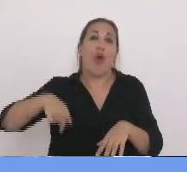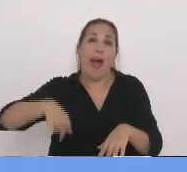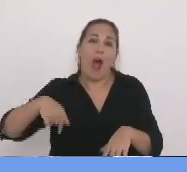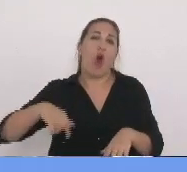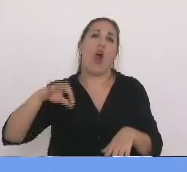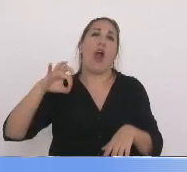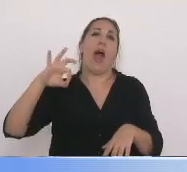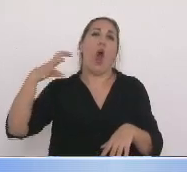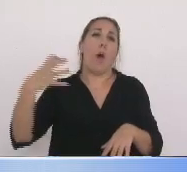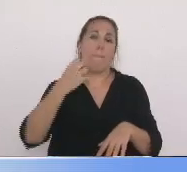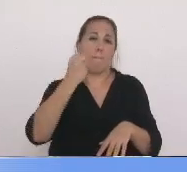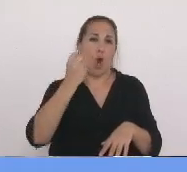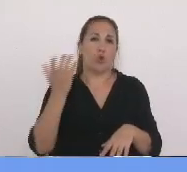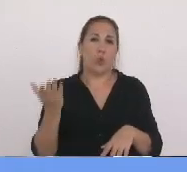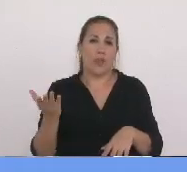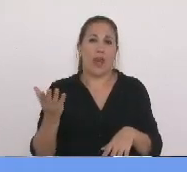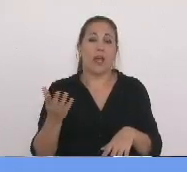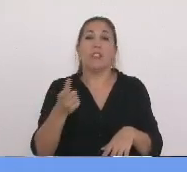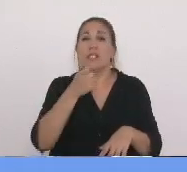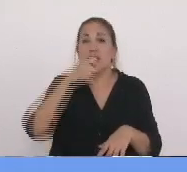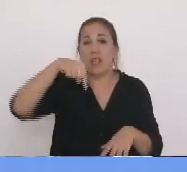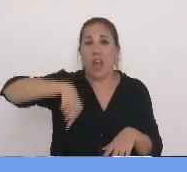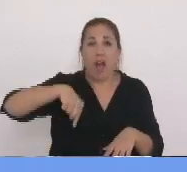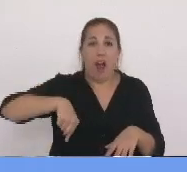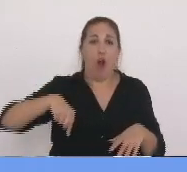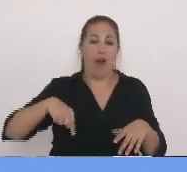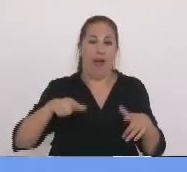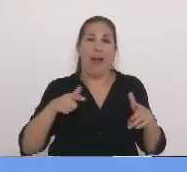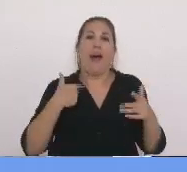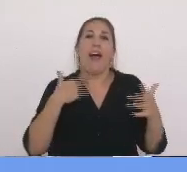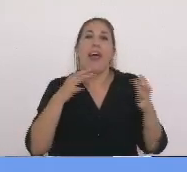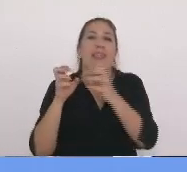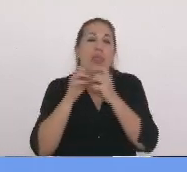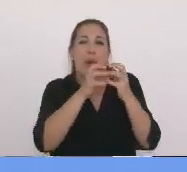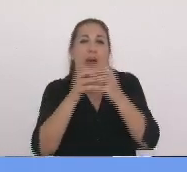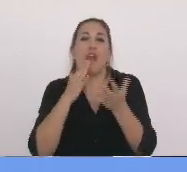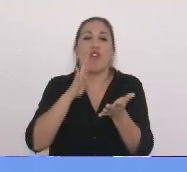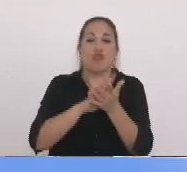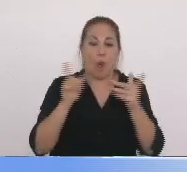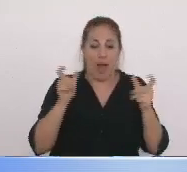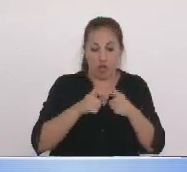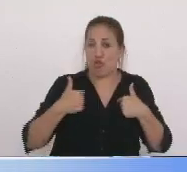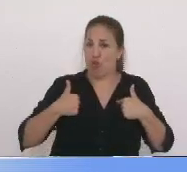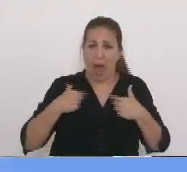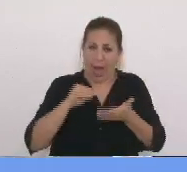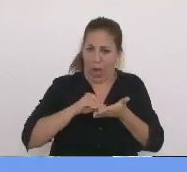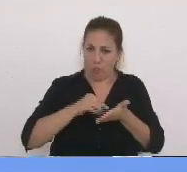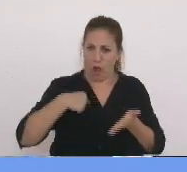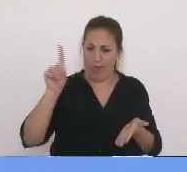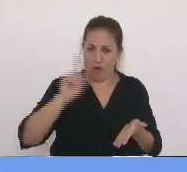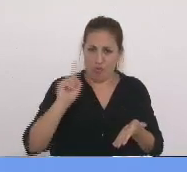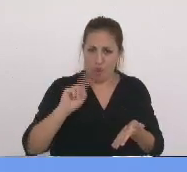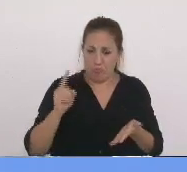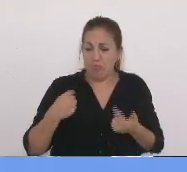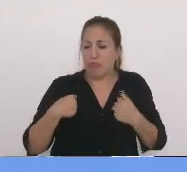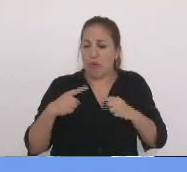si estamos tratando un consejo de la magistratura yo no soy abogada ni soy una